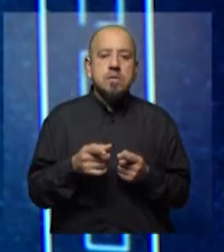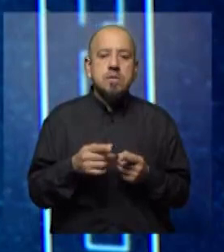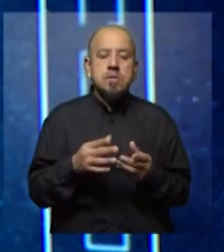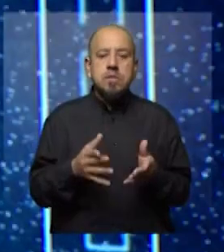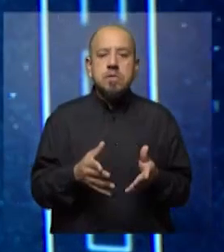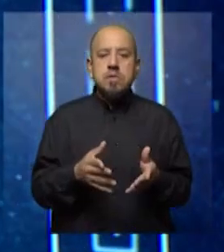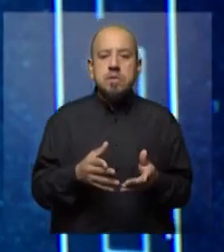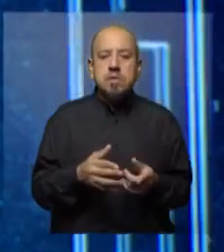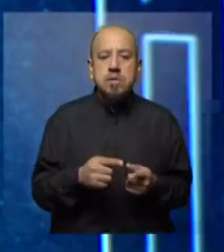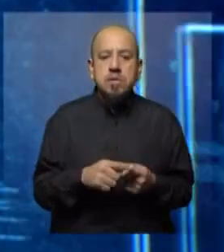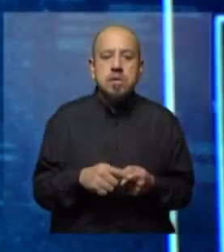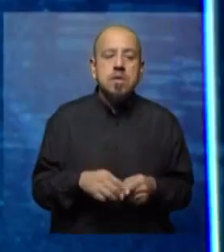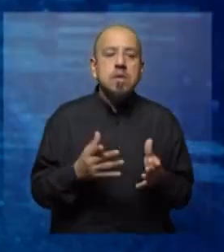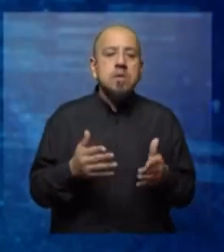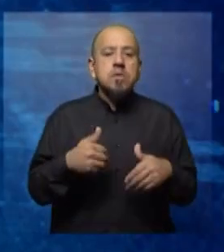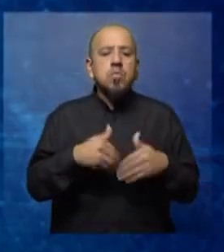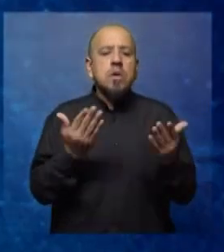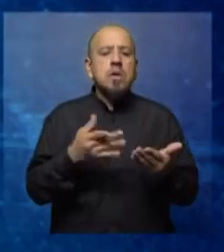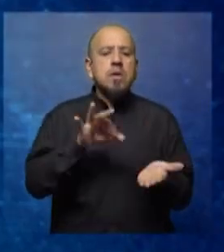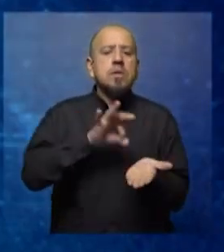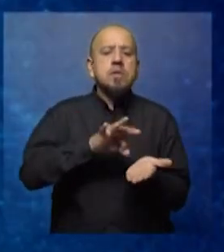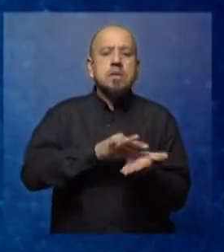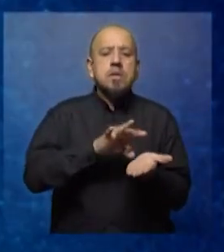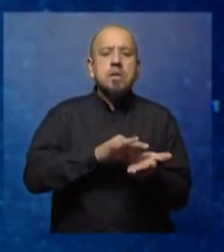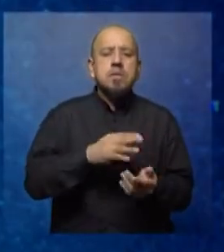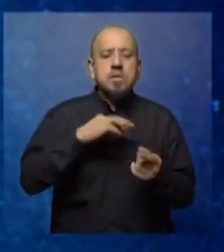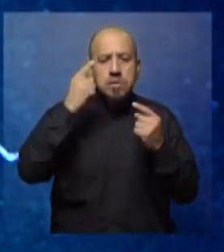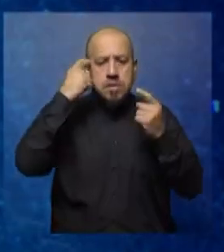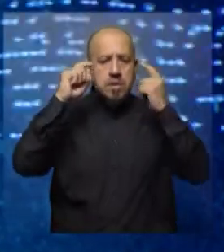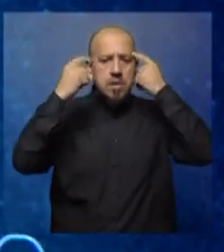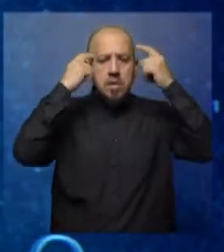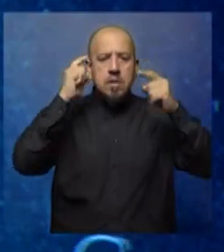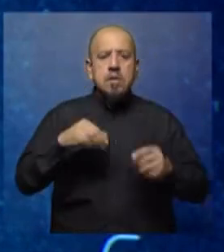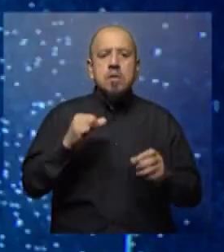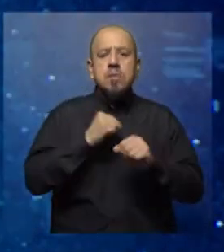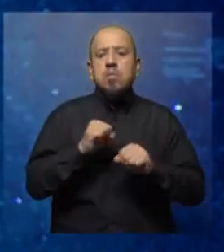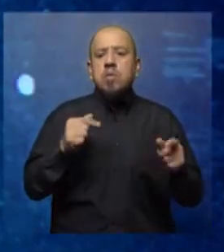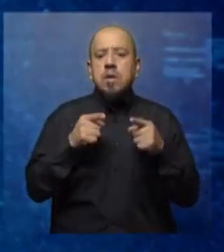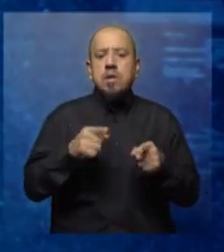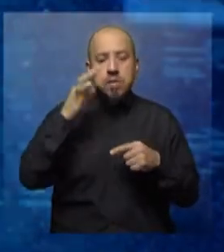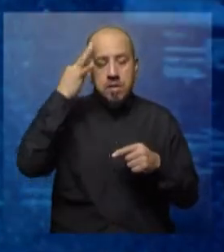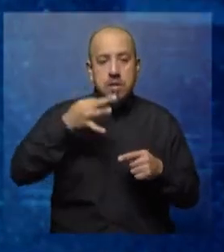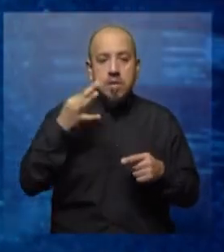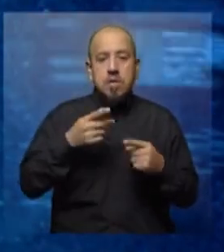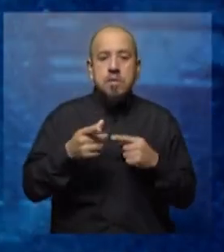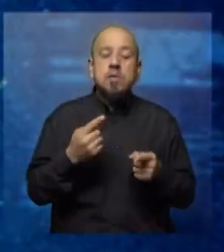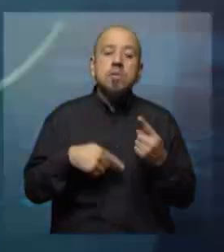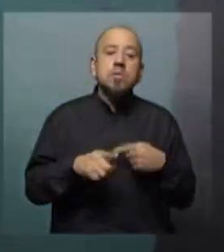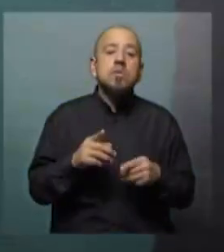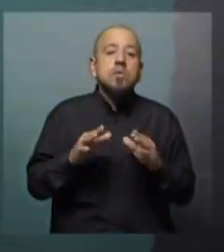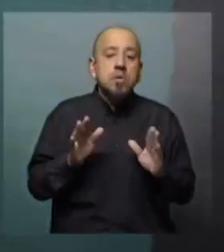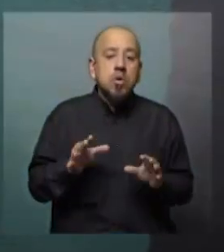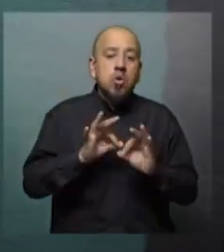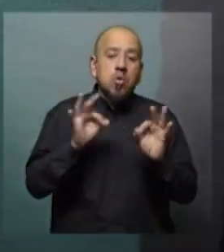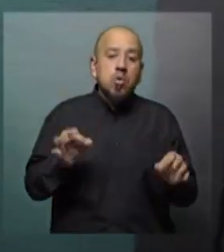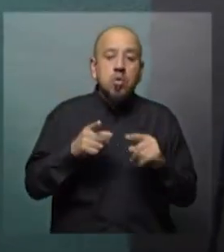imposibilidad de que cualquier sistema acabado de ideas pueda dar cuenta de esa realidad a no ser que sea